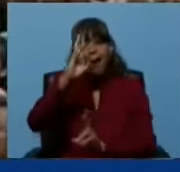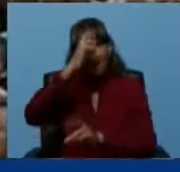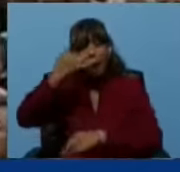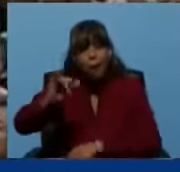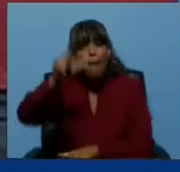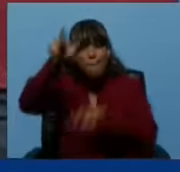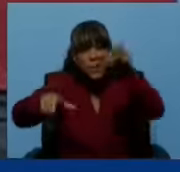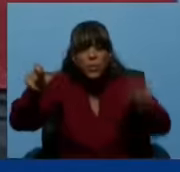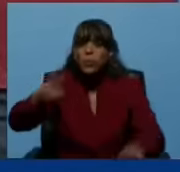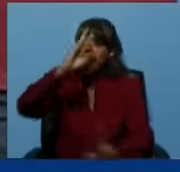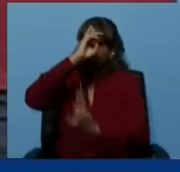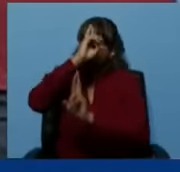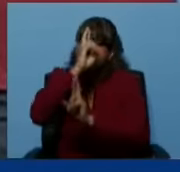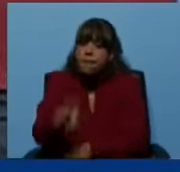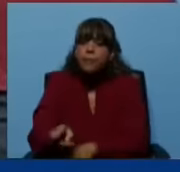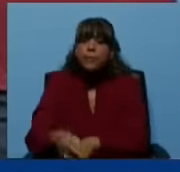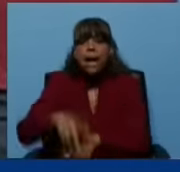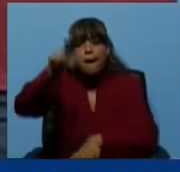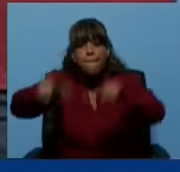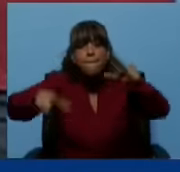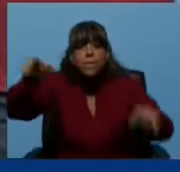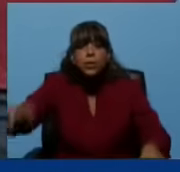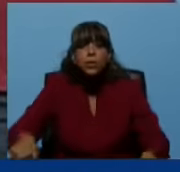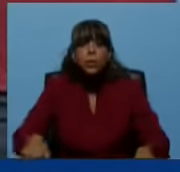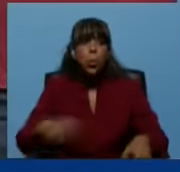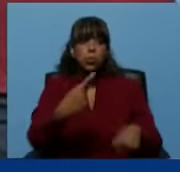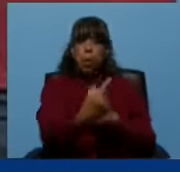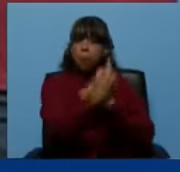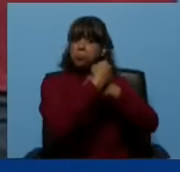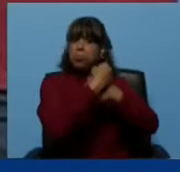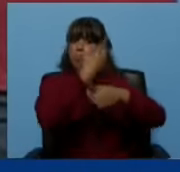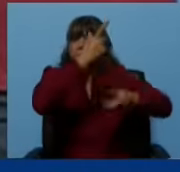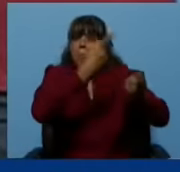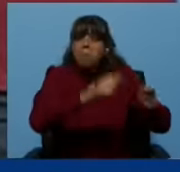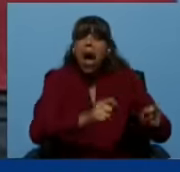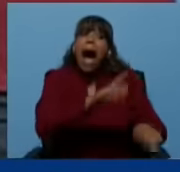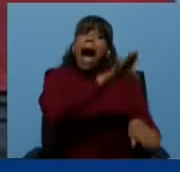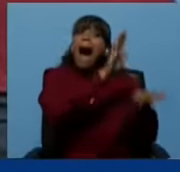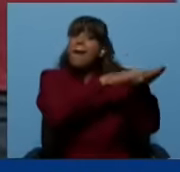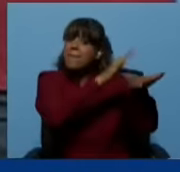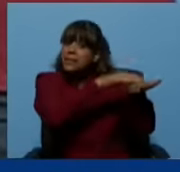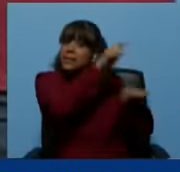respetar. Y que los demás pongan su barro en remojo.